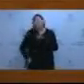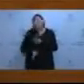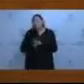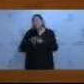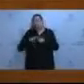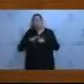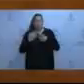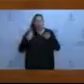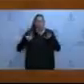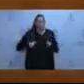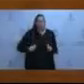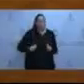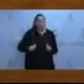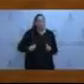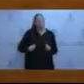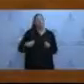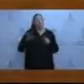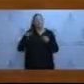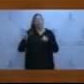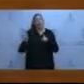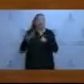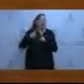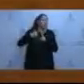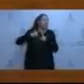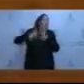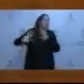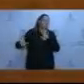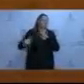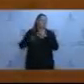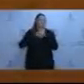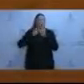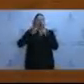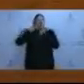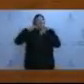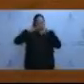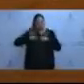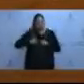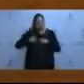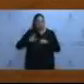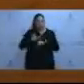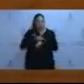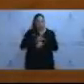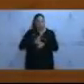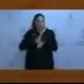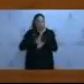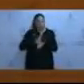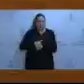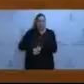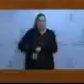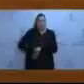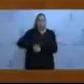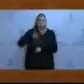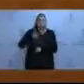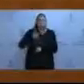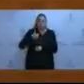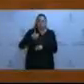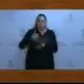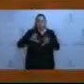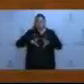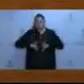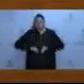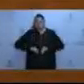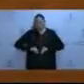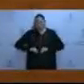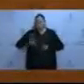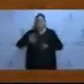es que este aspecto fue recogido y reconocido por la Consejería e instaurado para comenzar, anunciado